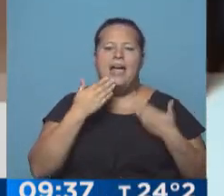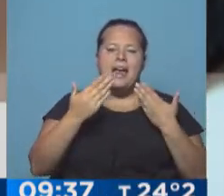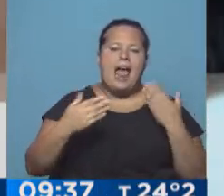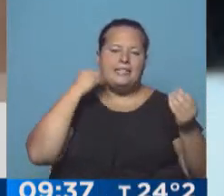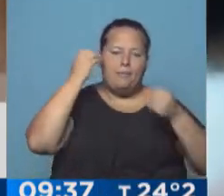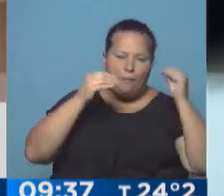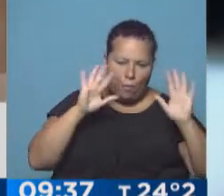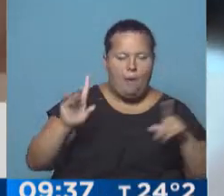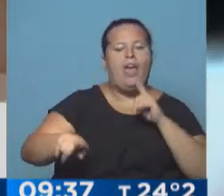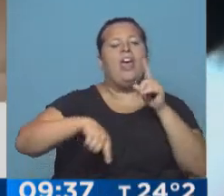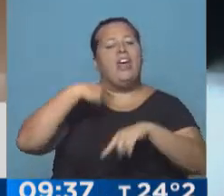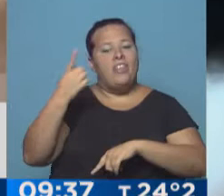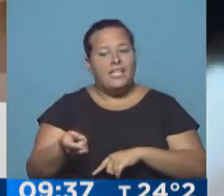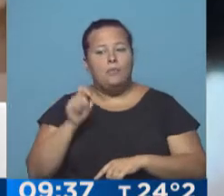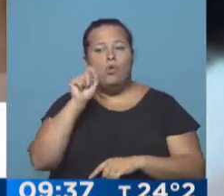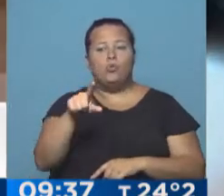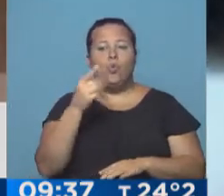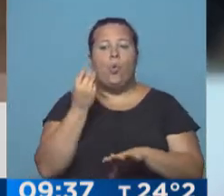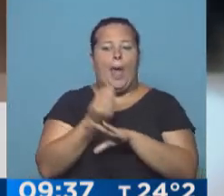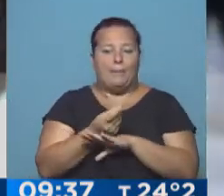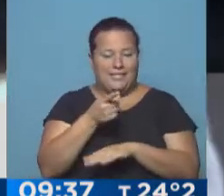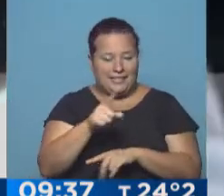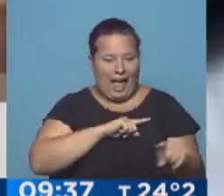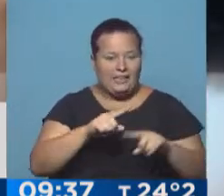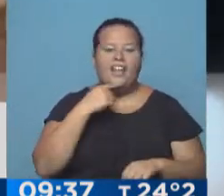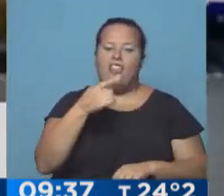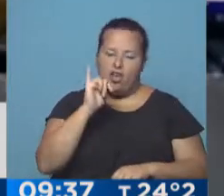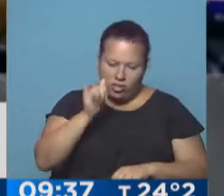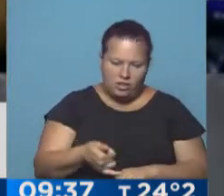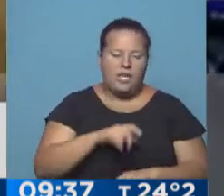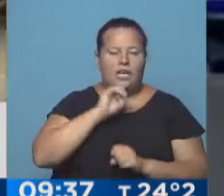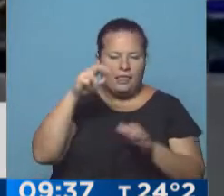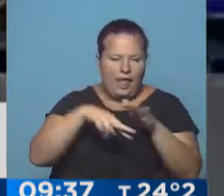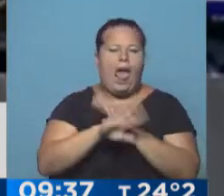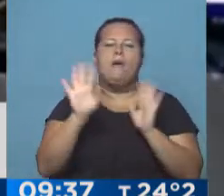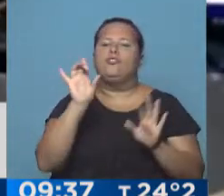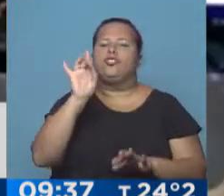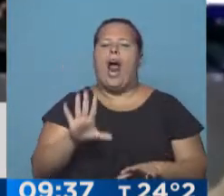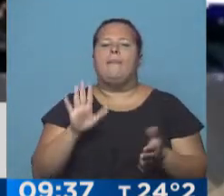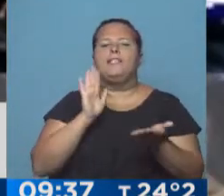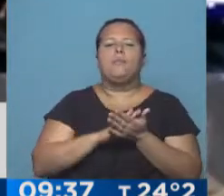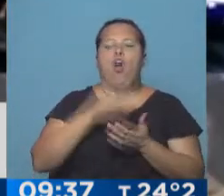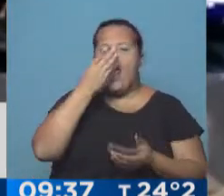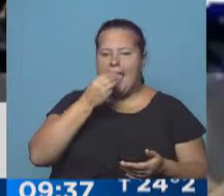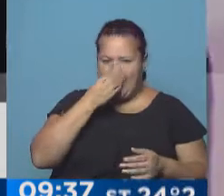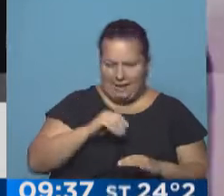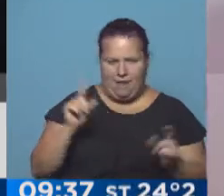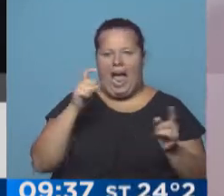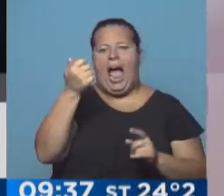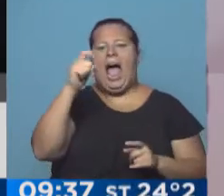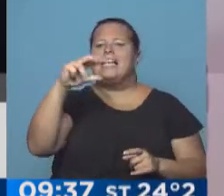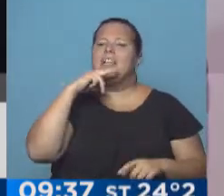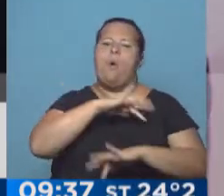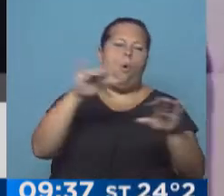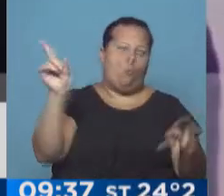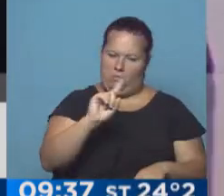preocuparse después fue su propio representante quien dijo si fue hospitalizada pero solamente por una cuestión de gripe no creas se ve como